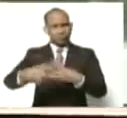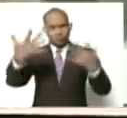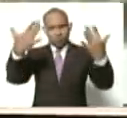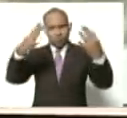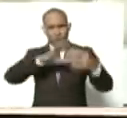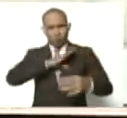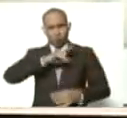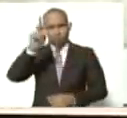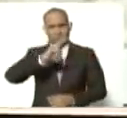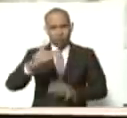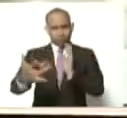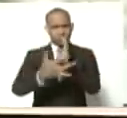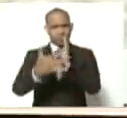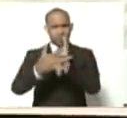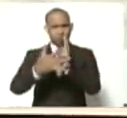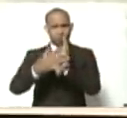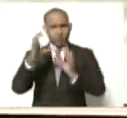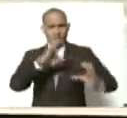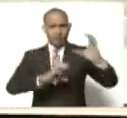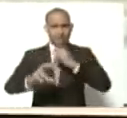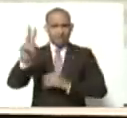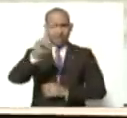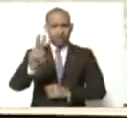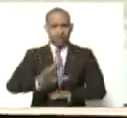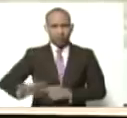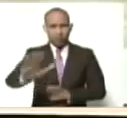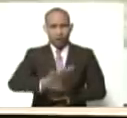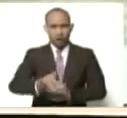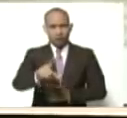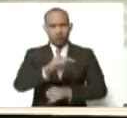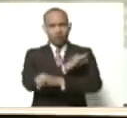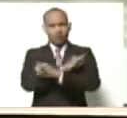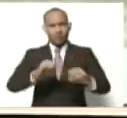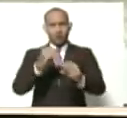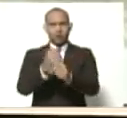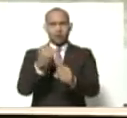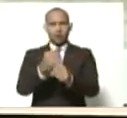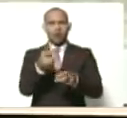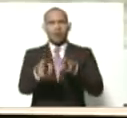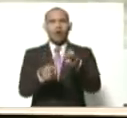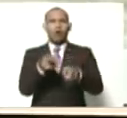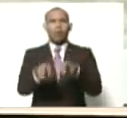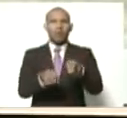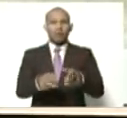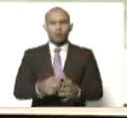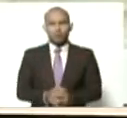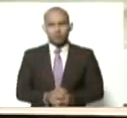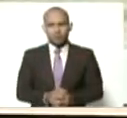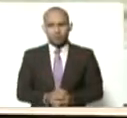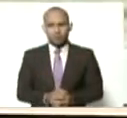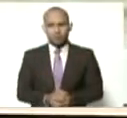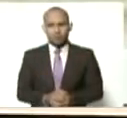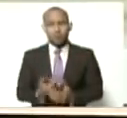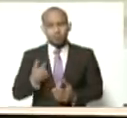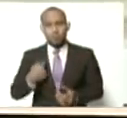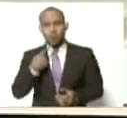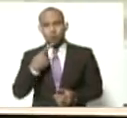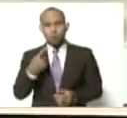venezolana, tecnología y ciencia venezolana, terminar esas obras. Yo diría que es uno de los impactos